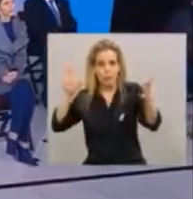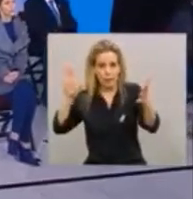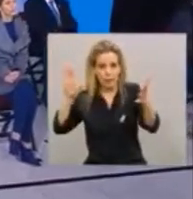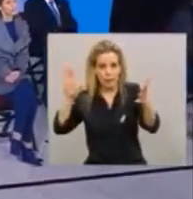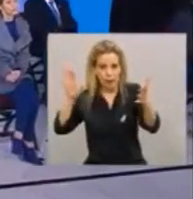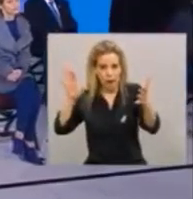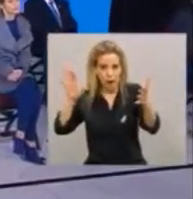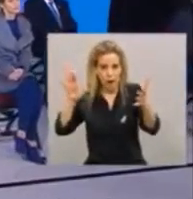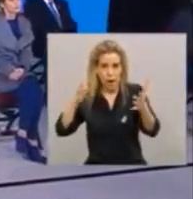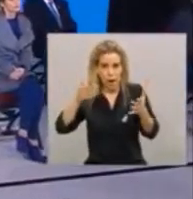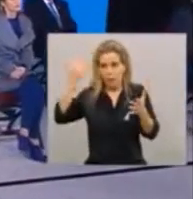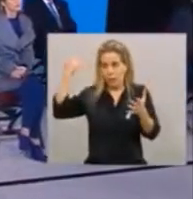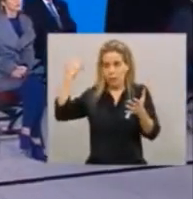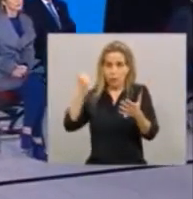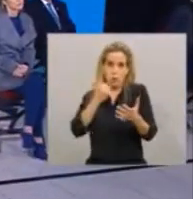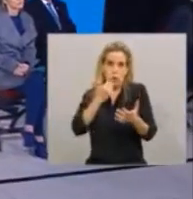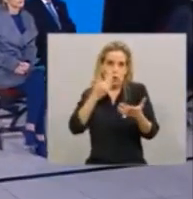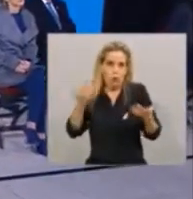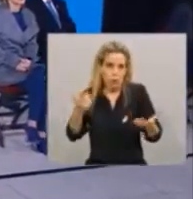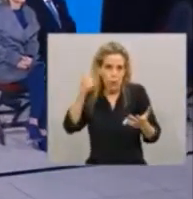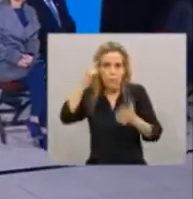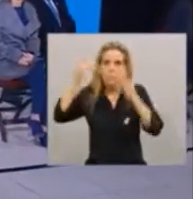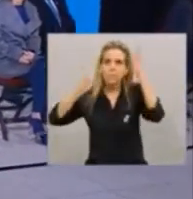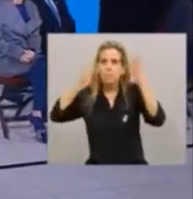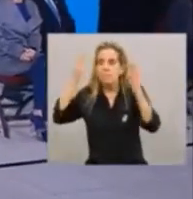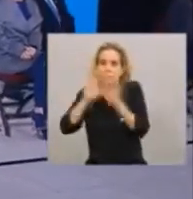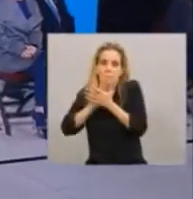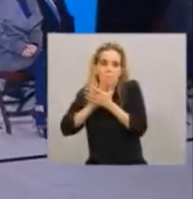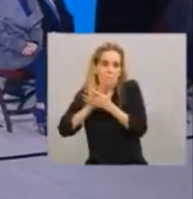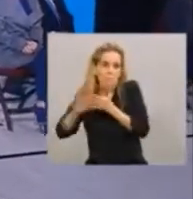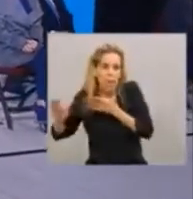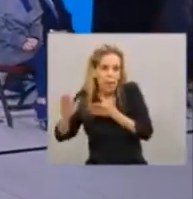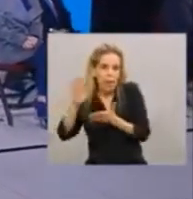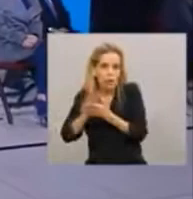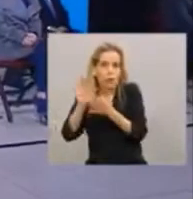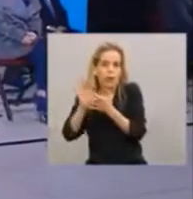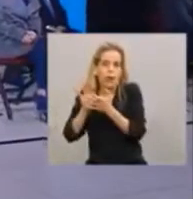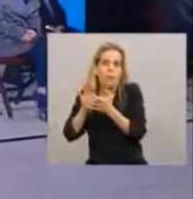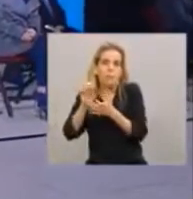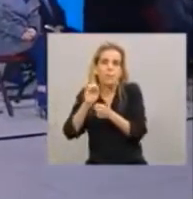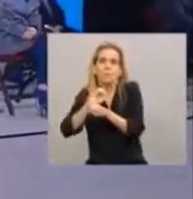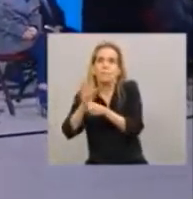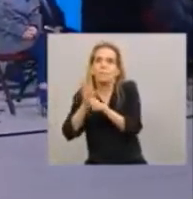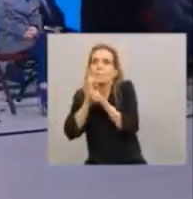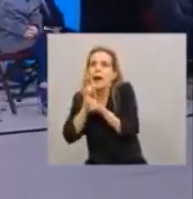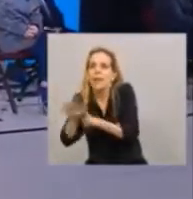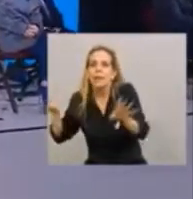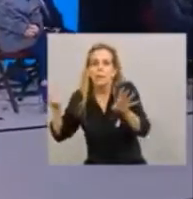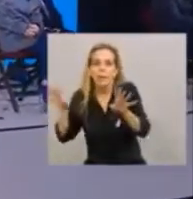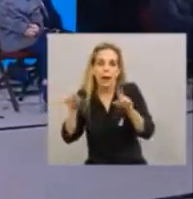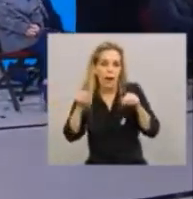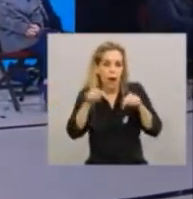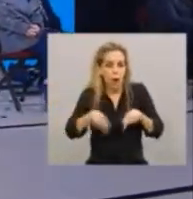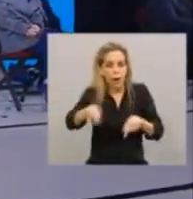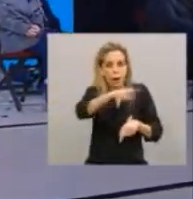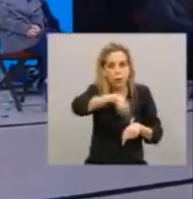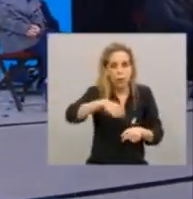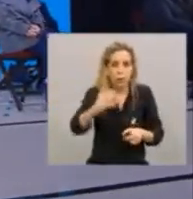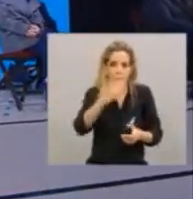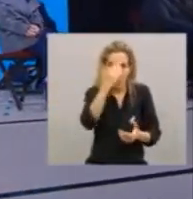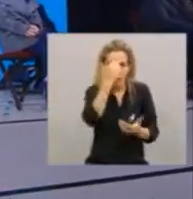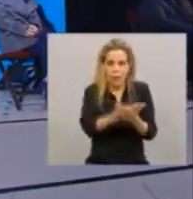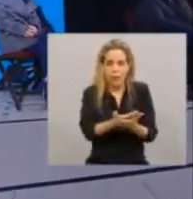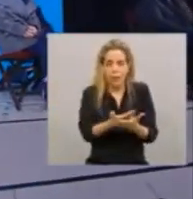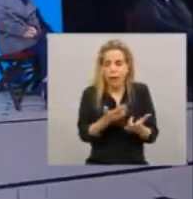tampoco habrán pensado en una pandemia a nosotros nos toca este revuelo este revuelo universal que es la